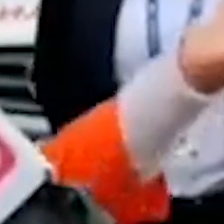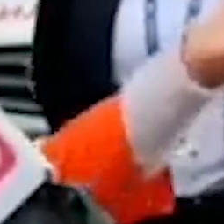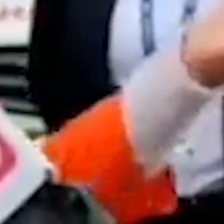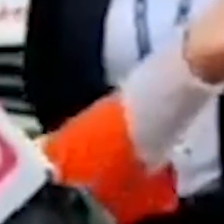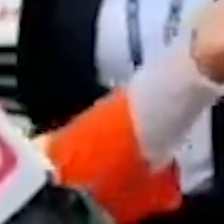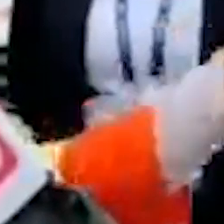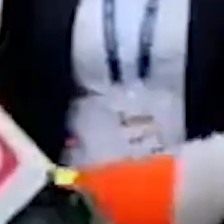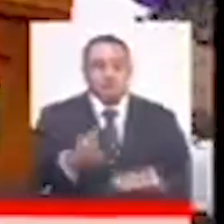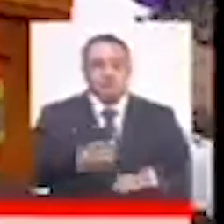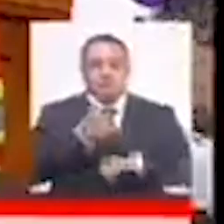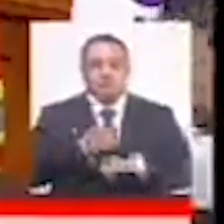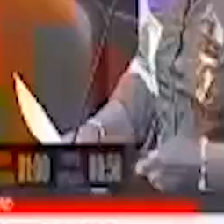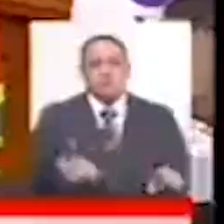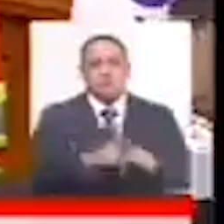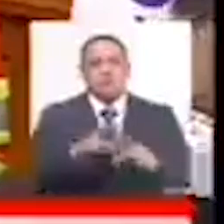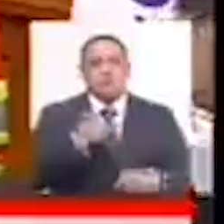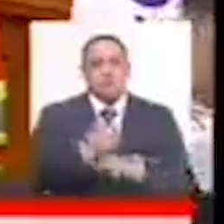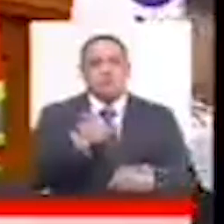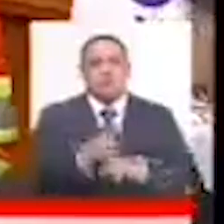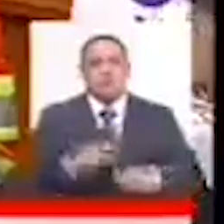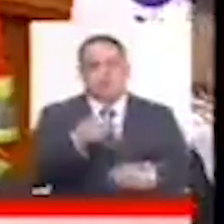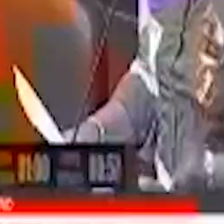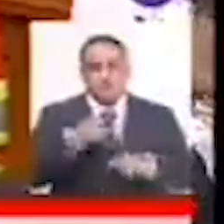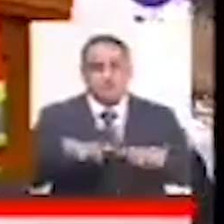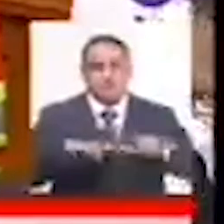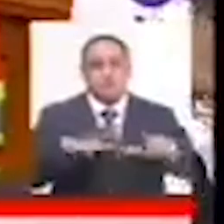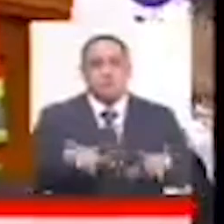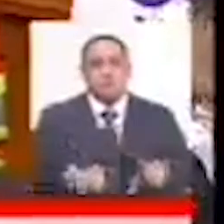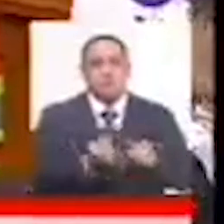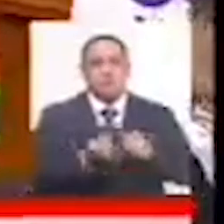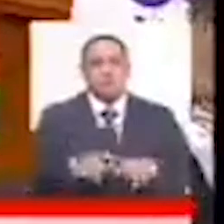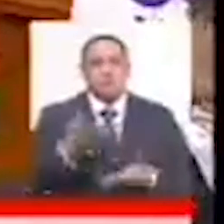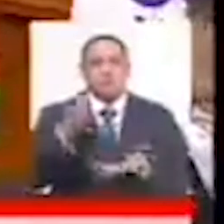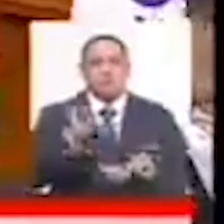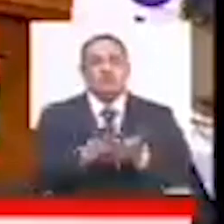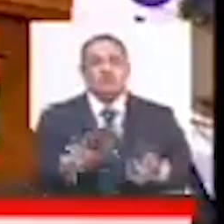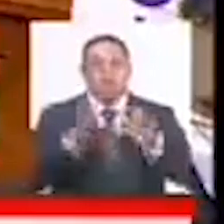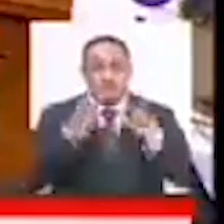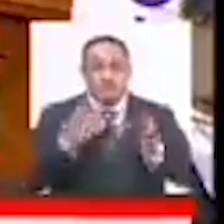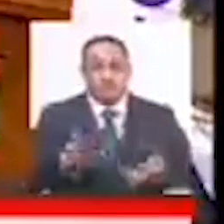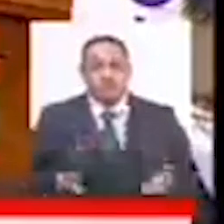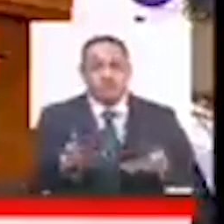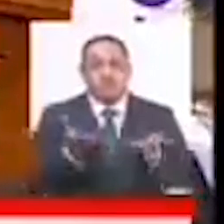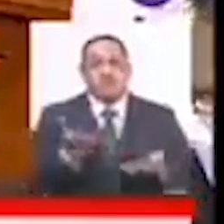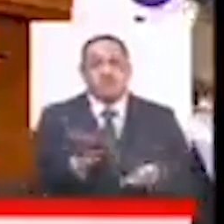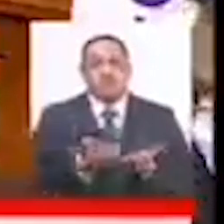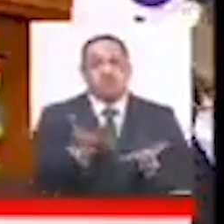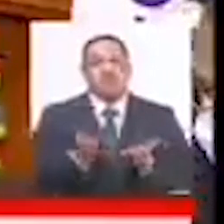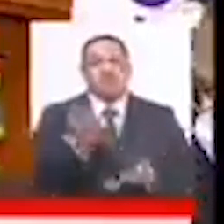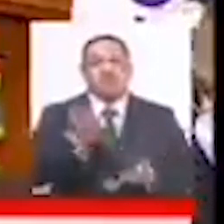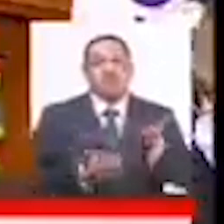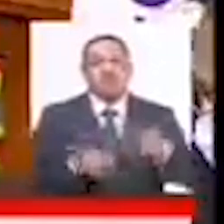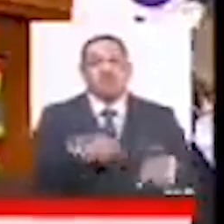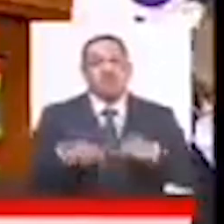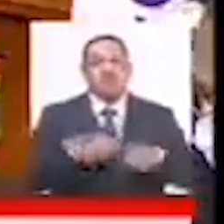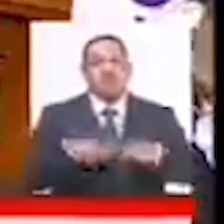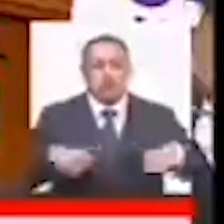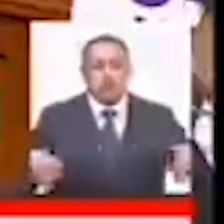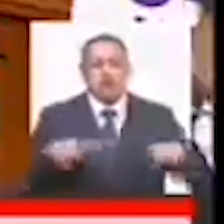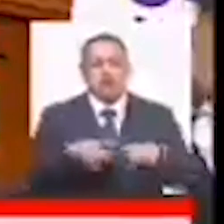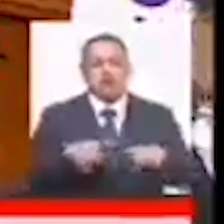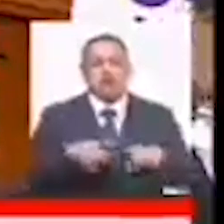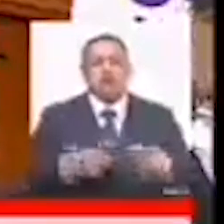tan importante. Los trabajadores informales también esperan que le veamos a proponer, ¿qué vamos a proponerlo para